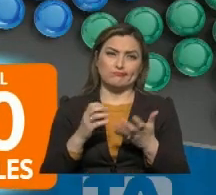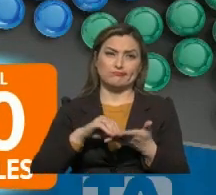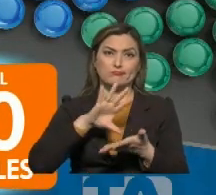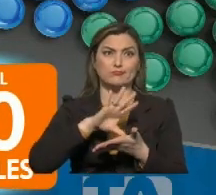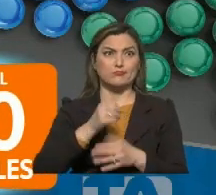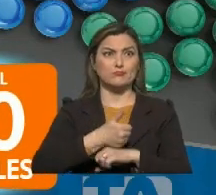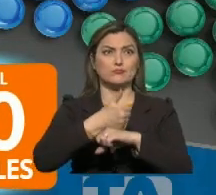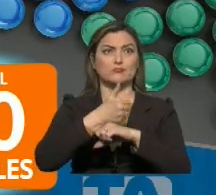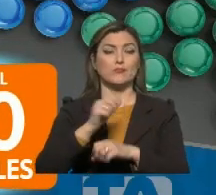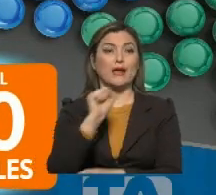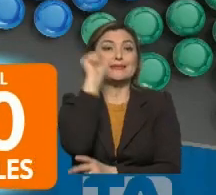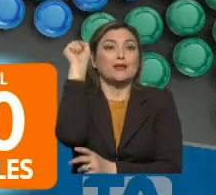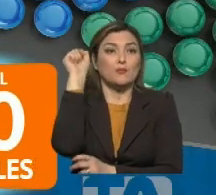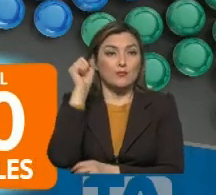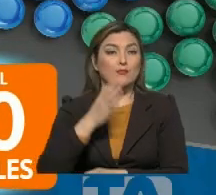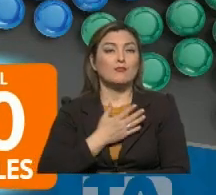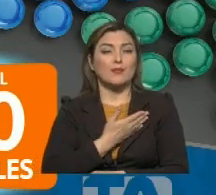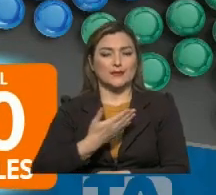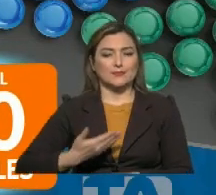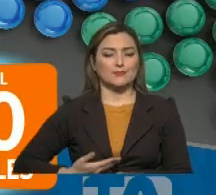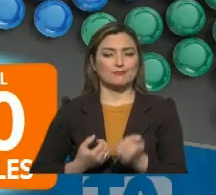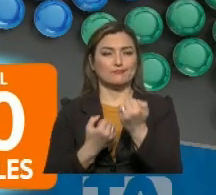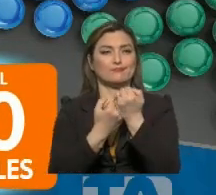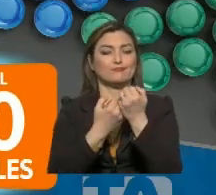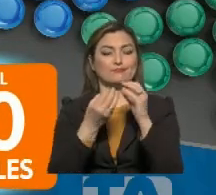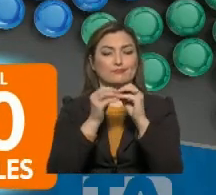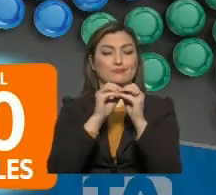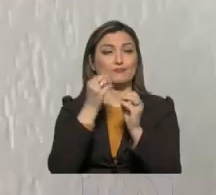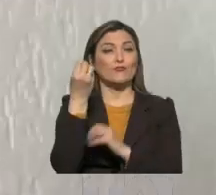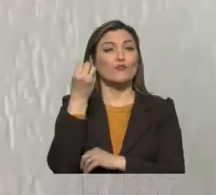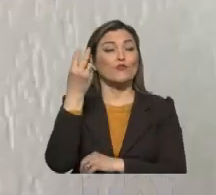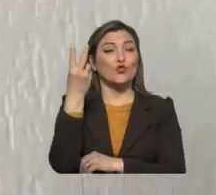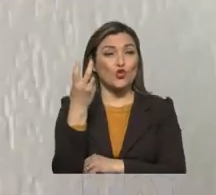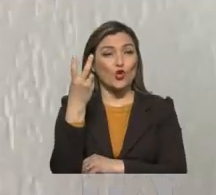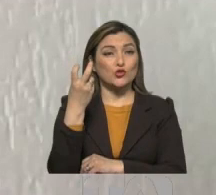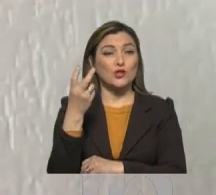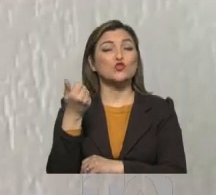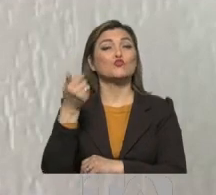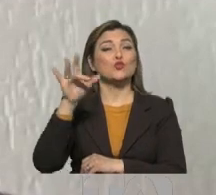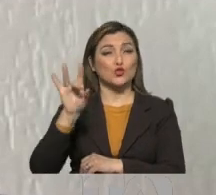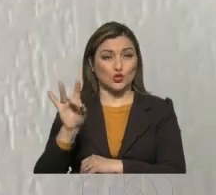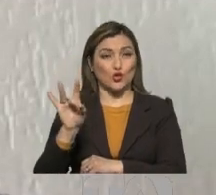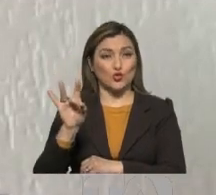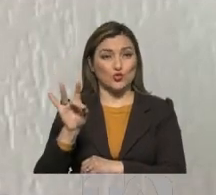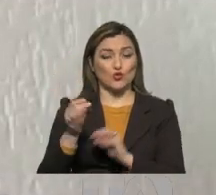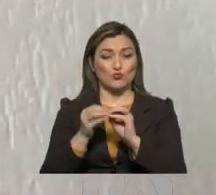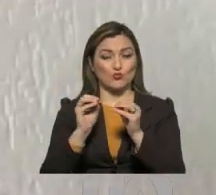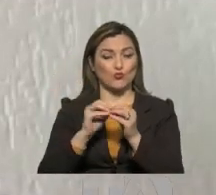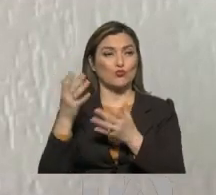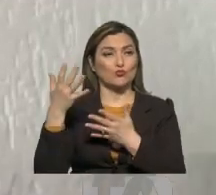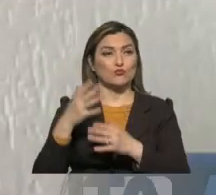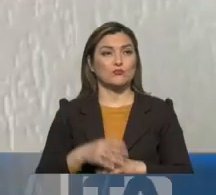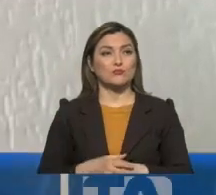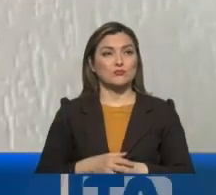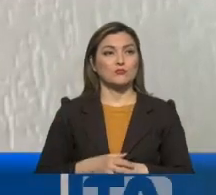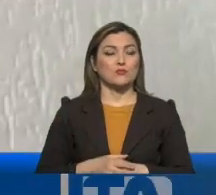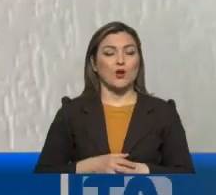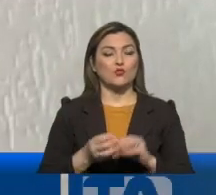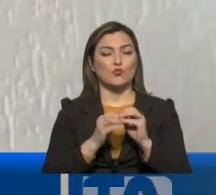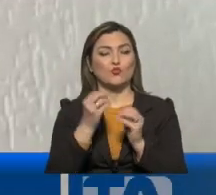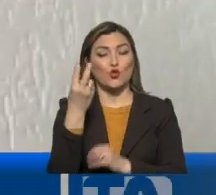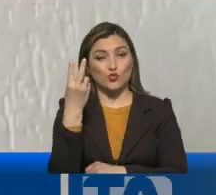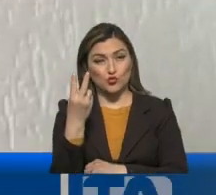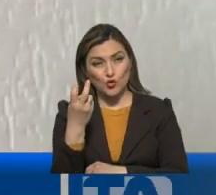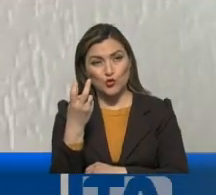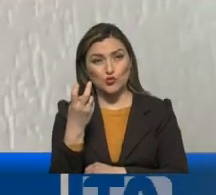presidencia del legislativo con el apoyo de la idea de pachakutik de ellos particularmente de la izquierda democrática recibimos